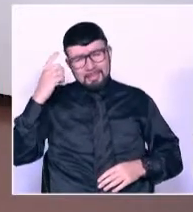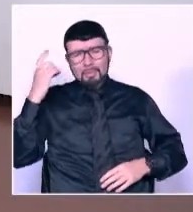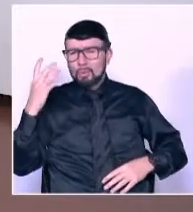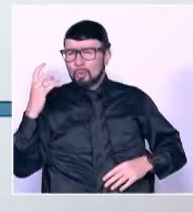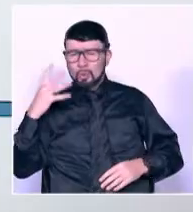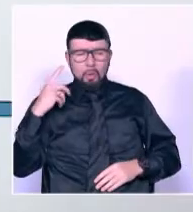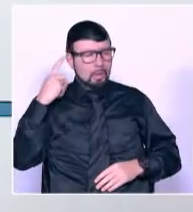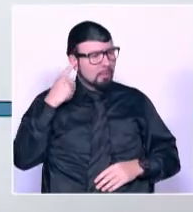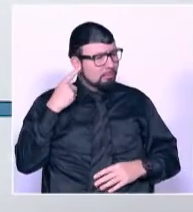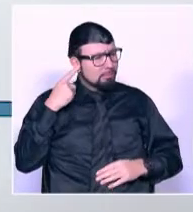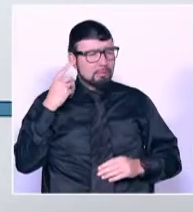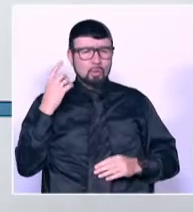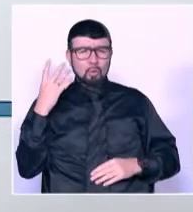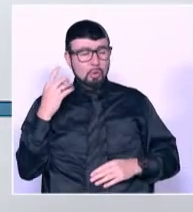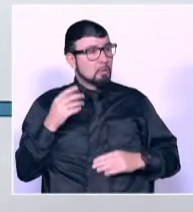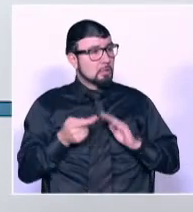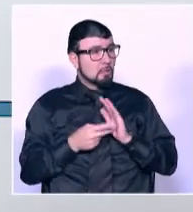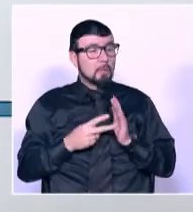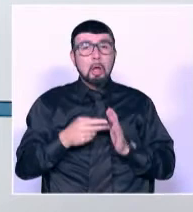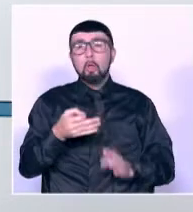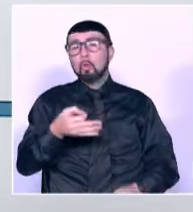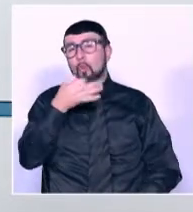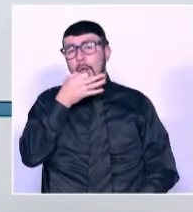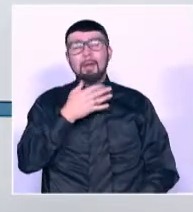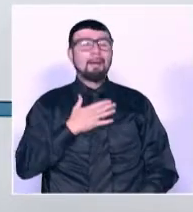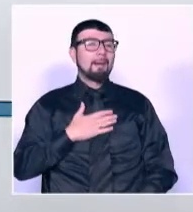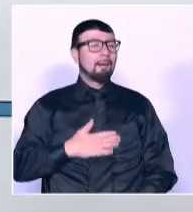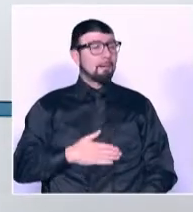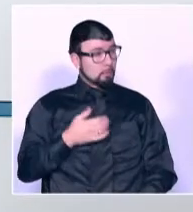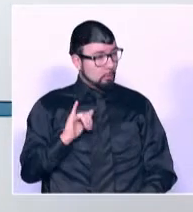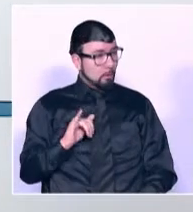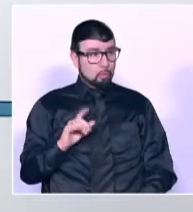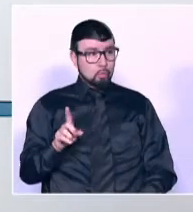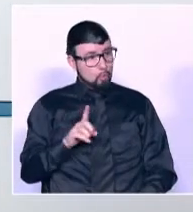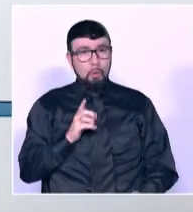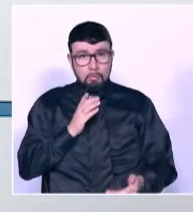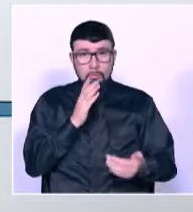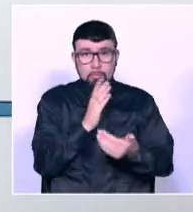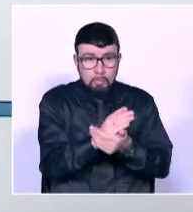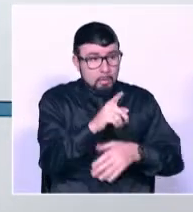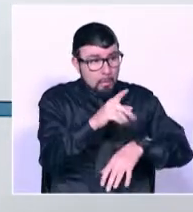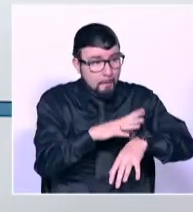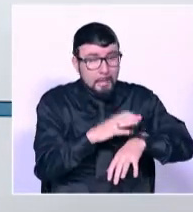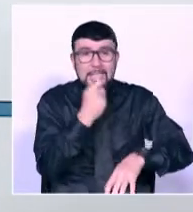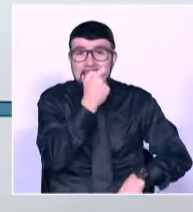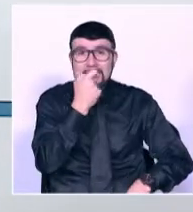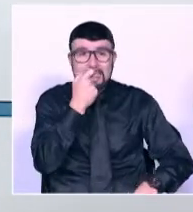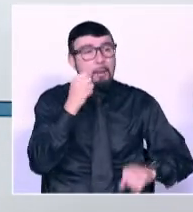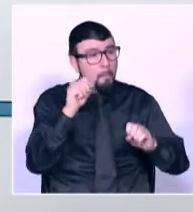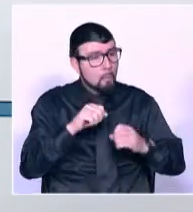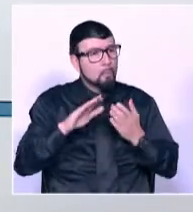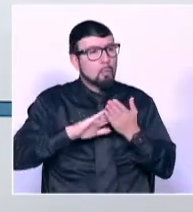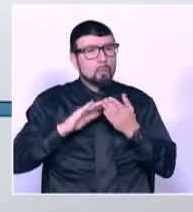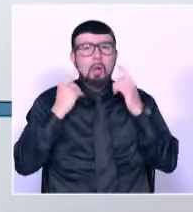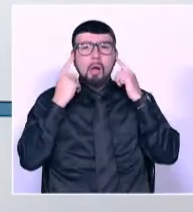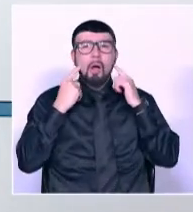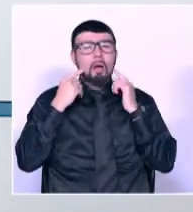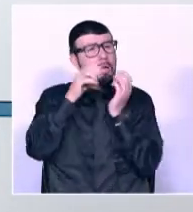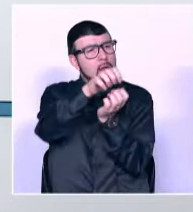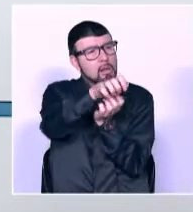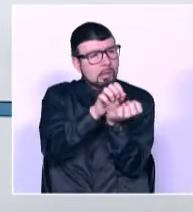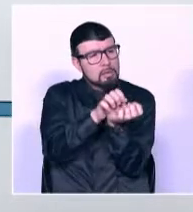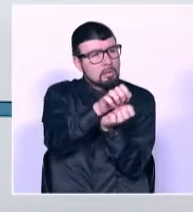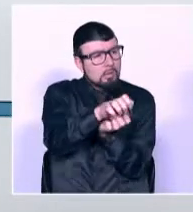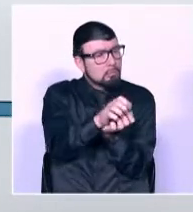dolores de oído, no es tomarse una pastilla, sino acudir realmente al problema de fondo, que es lo que